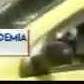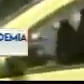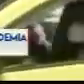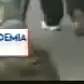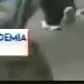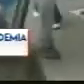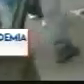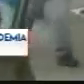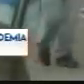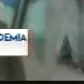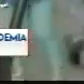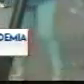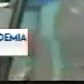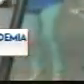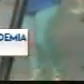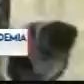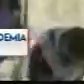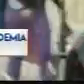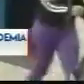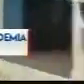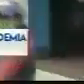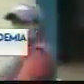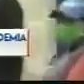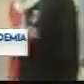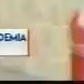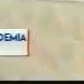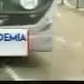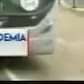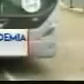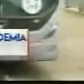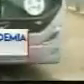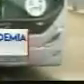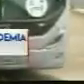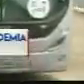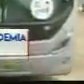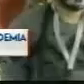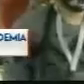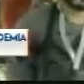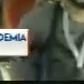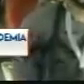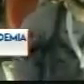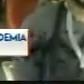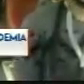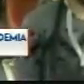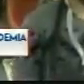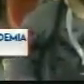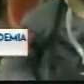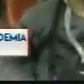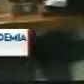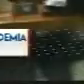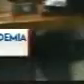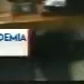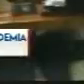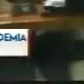personas pasan la enfermedad sin ningún síntoma o con un síntoma leve. que sería prácticamente que uno puede tomarse si